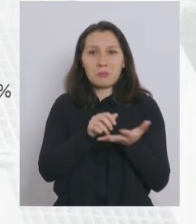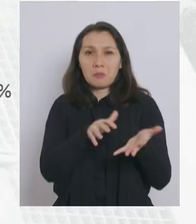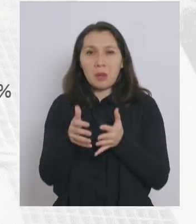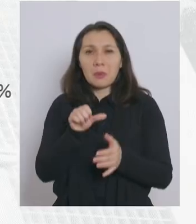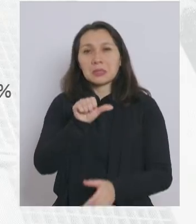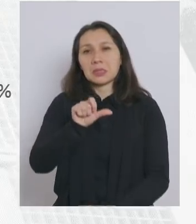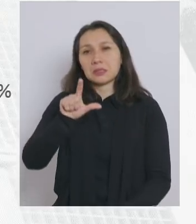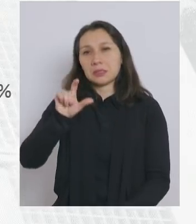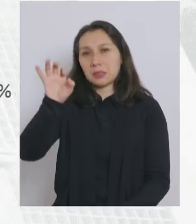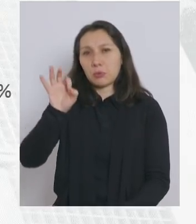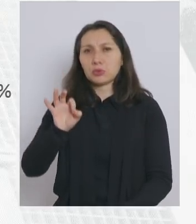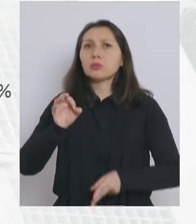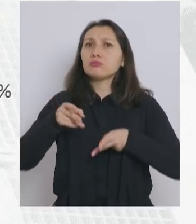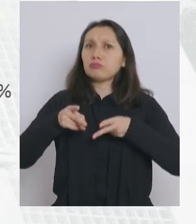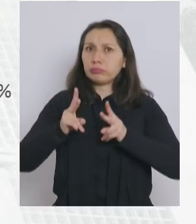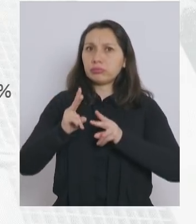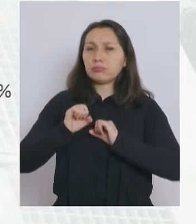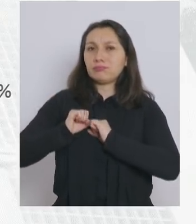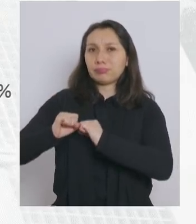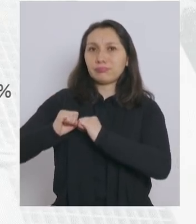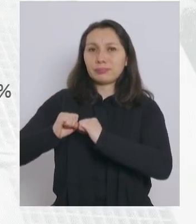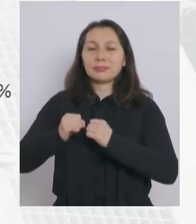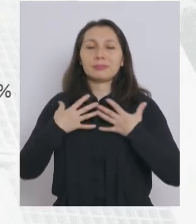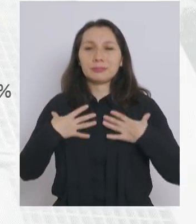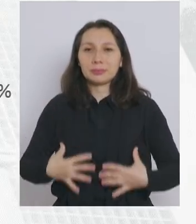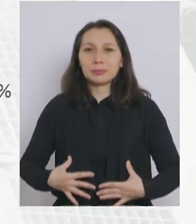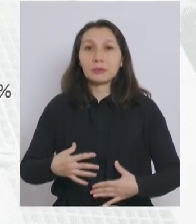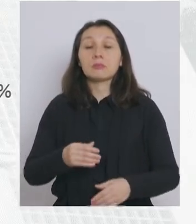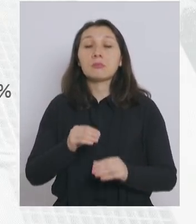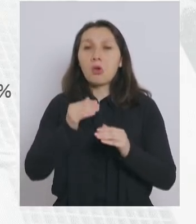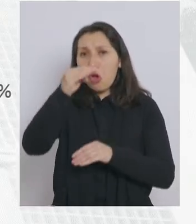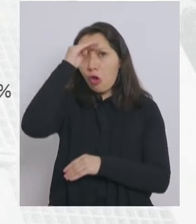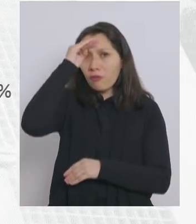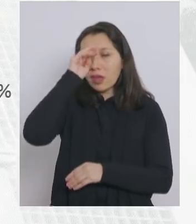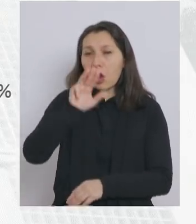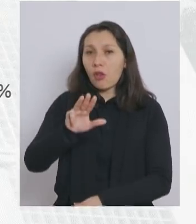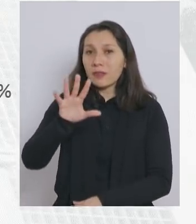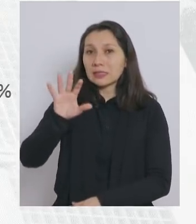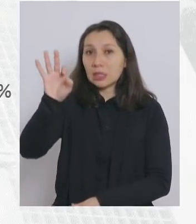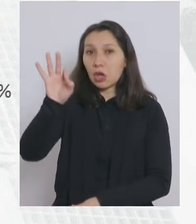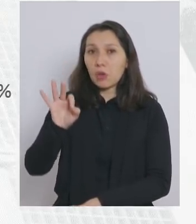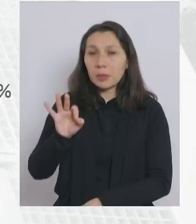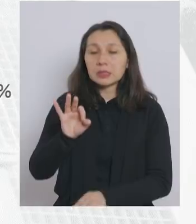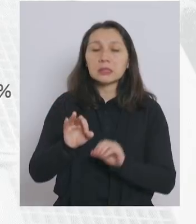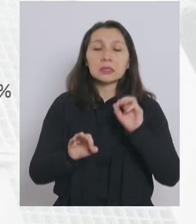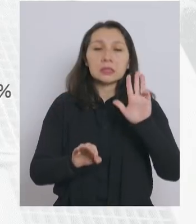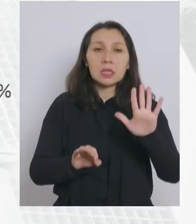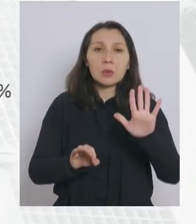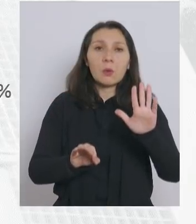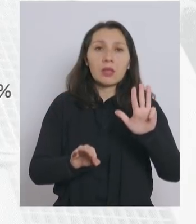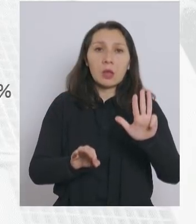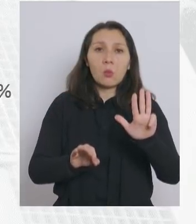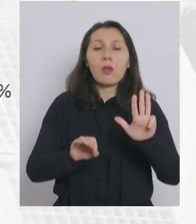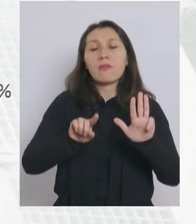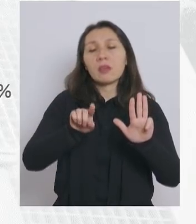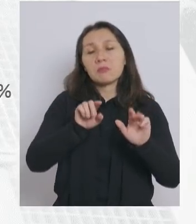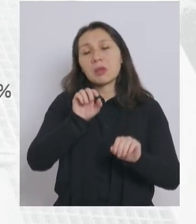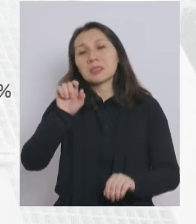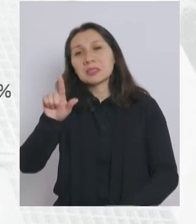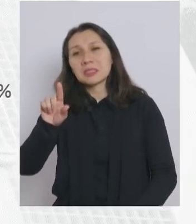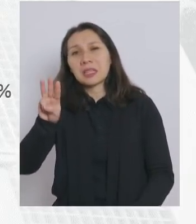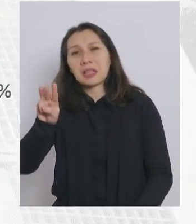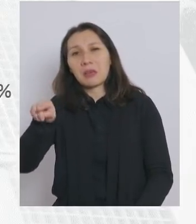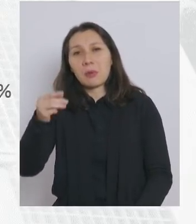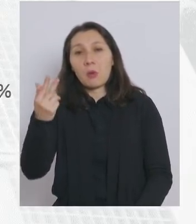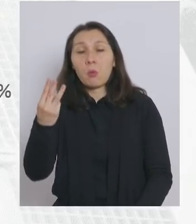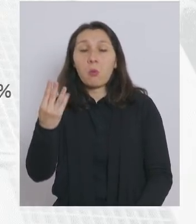de un 67% de eficacia, con un intervalo de confianza del 95% entre 59 y 73,4%.